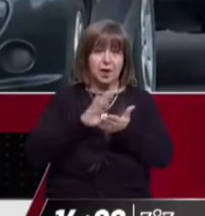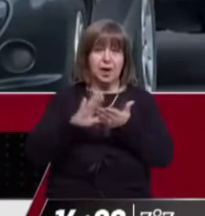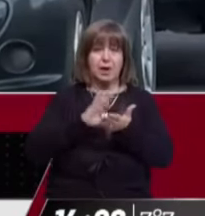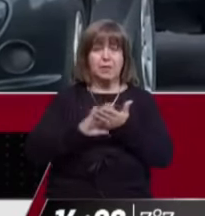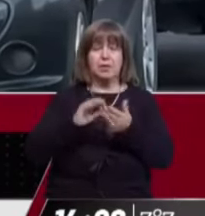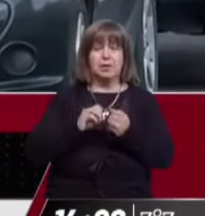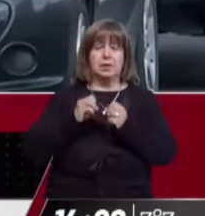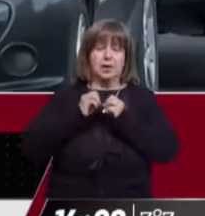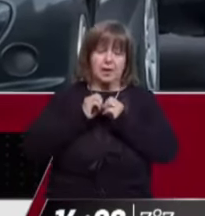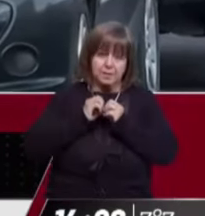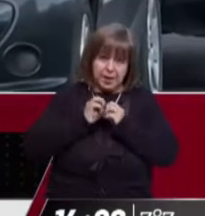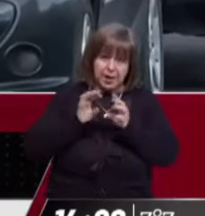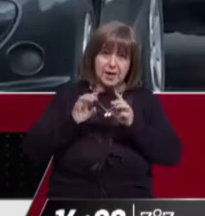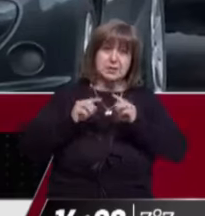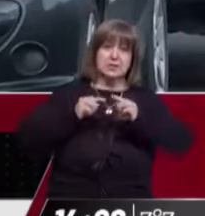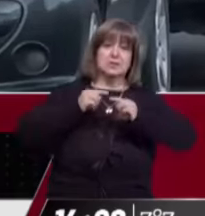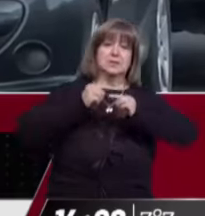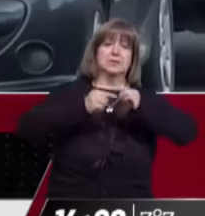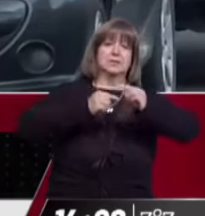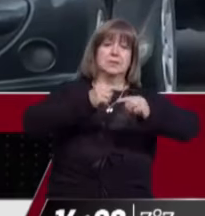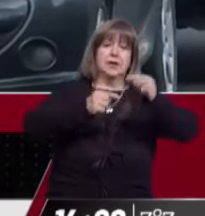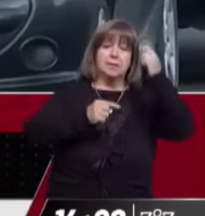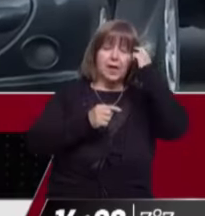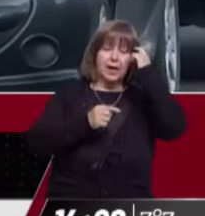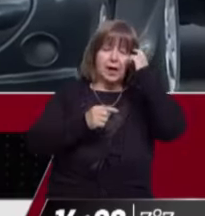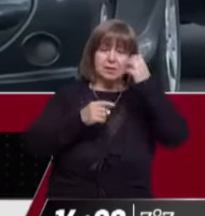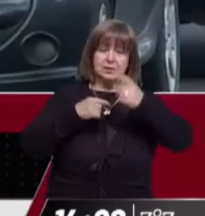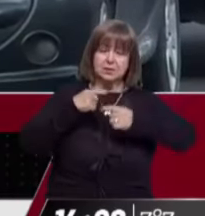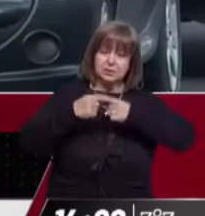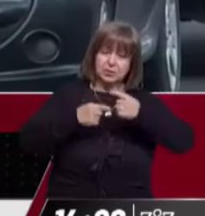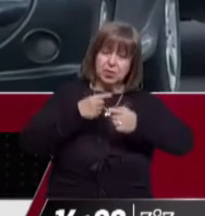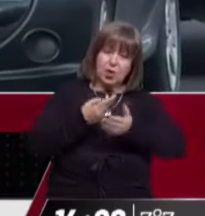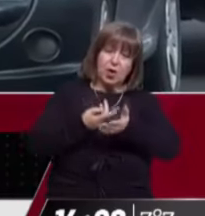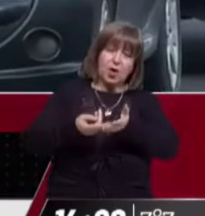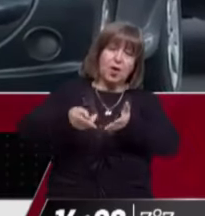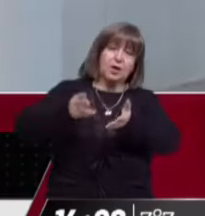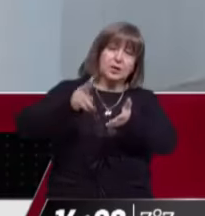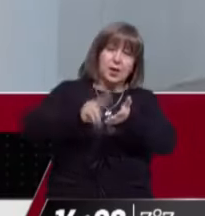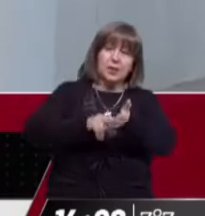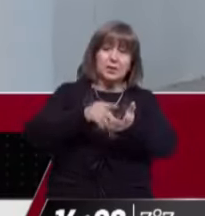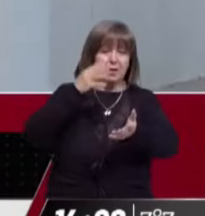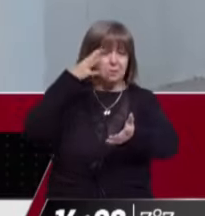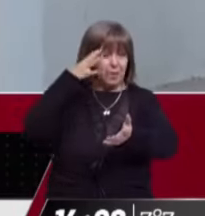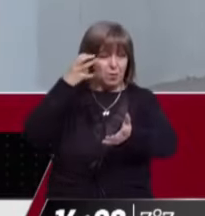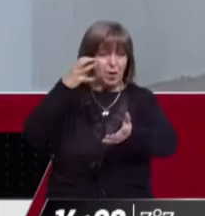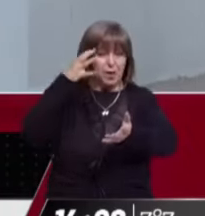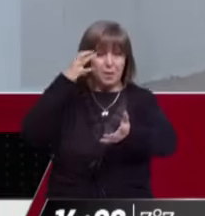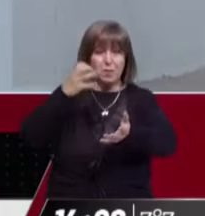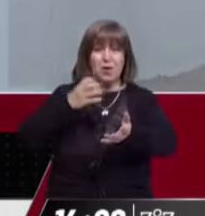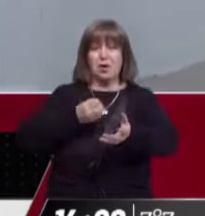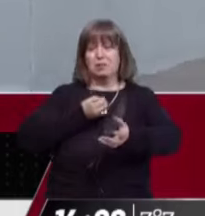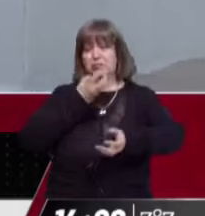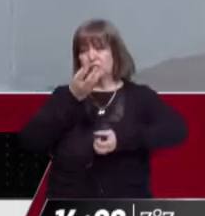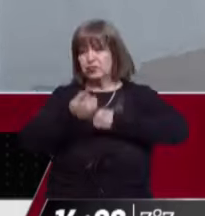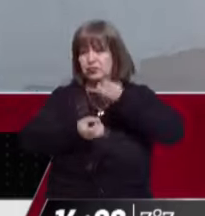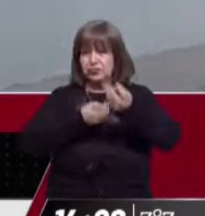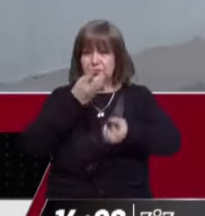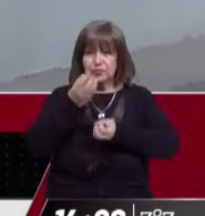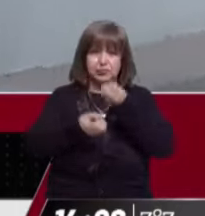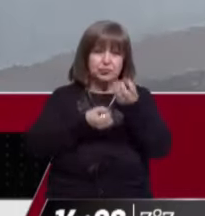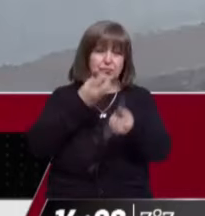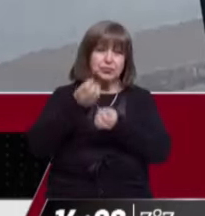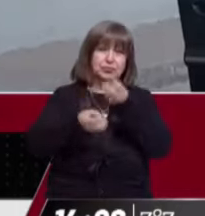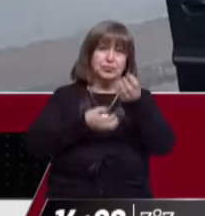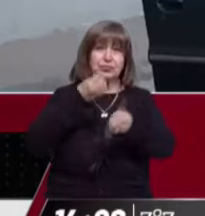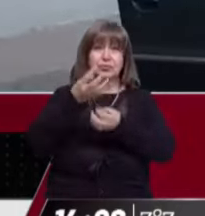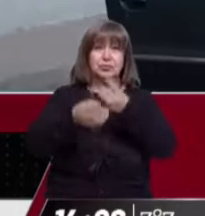cero. Entonces a eso le damos cansancio porque tuvo que relatar y recordar exactamente todos los hechos desde el comienzo. Y luego del relato